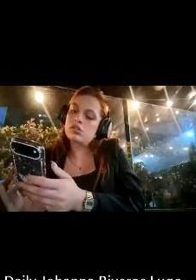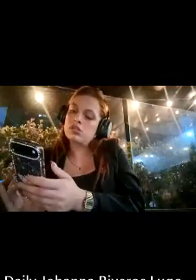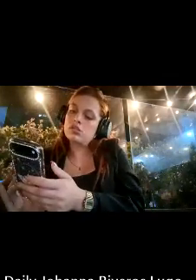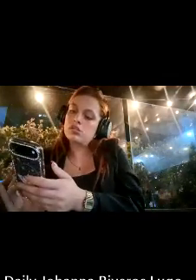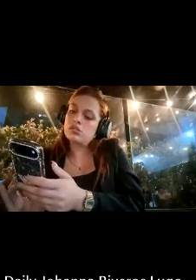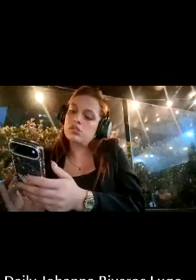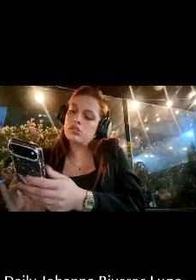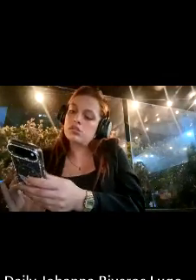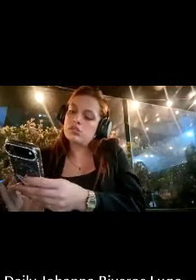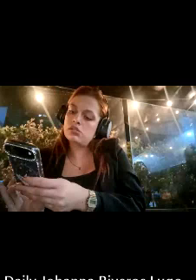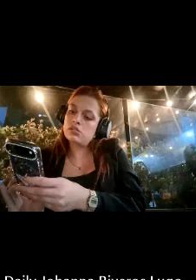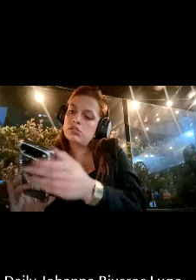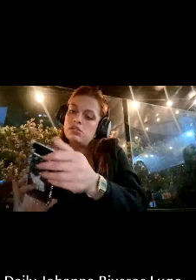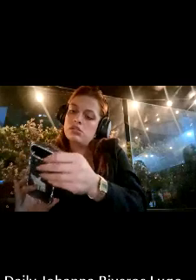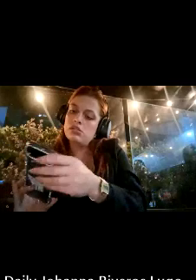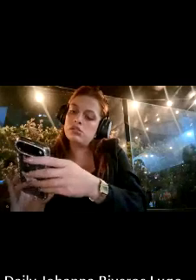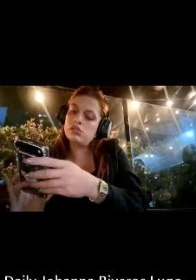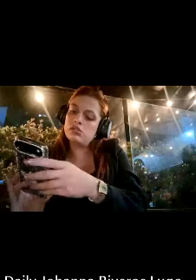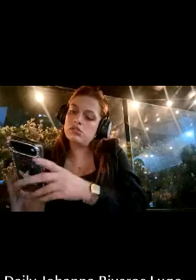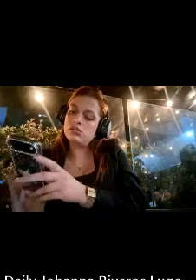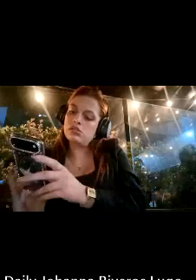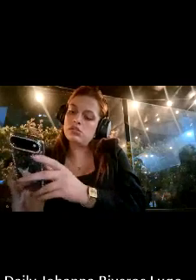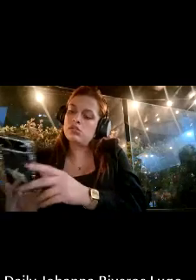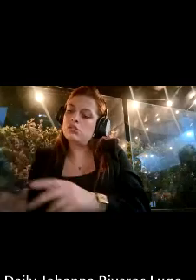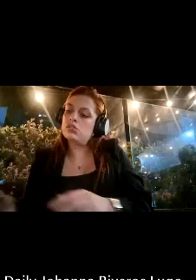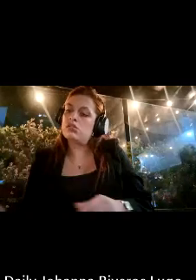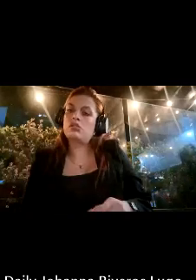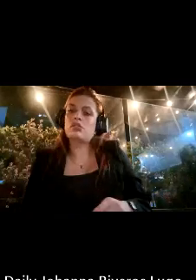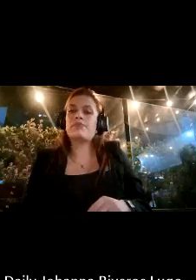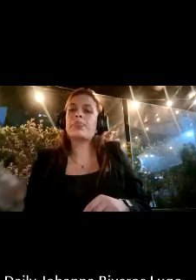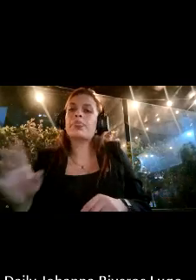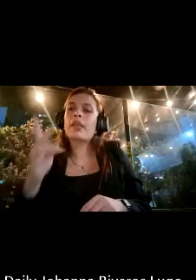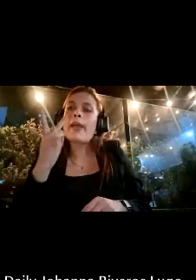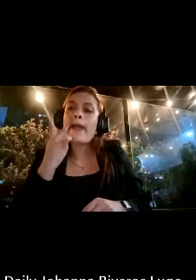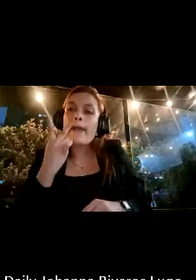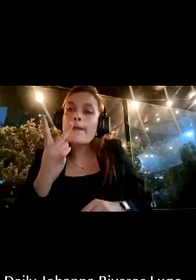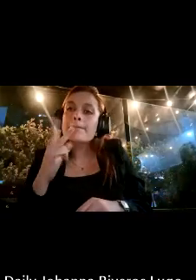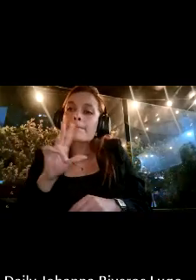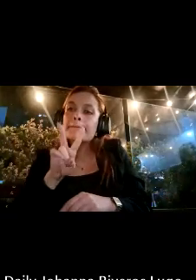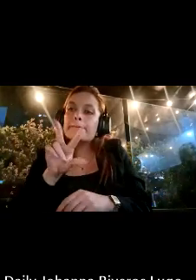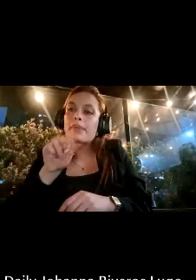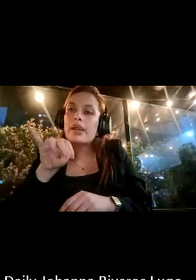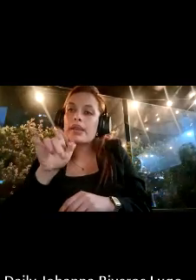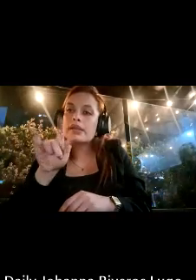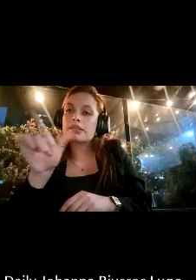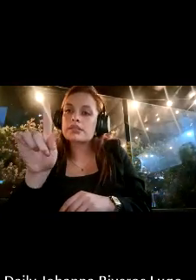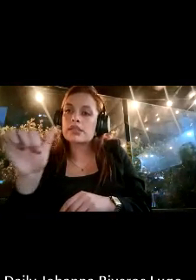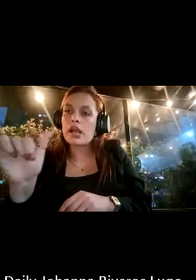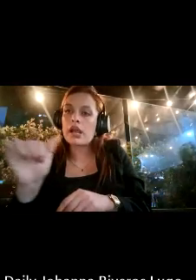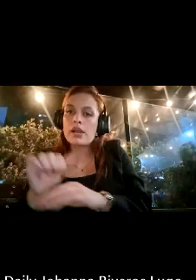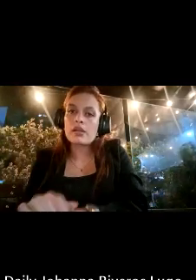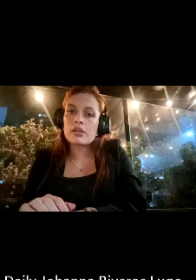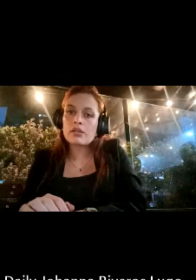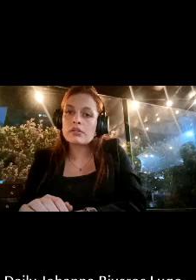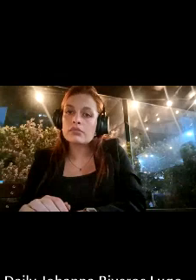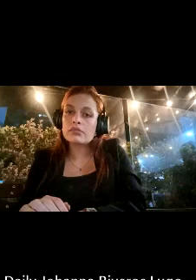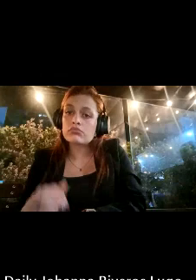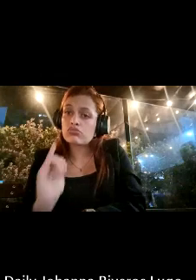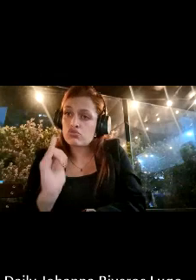pero Vanessa nos escribe acá en el chat que no ve a la intérprete, no sé si ya solucionó.